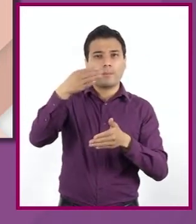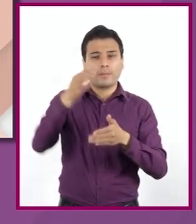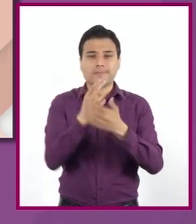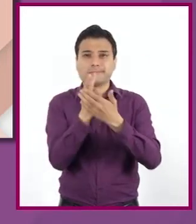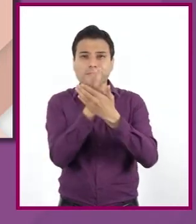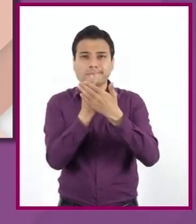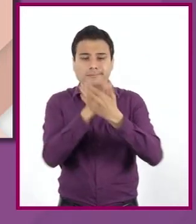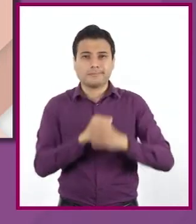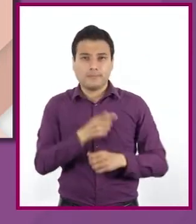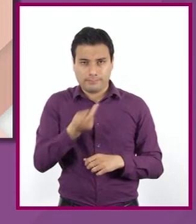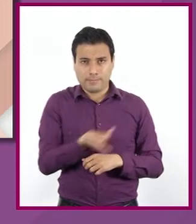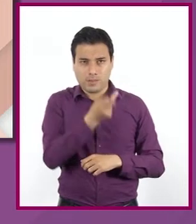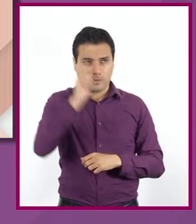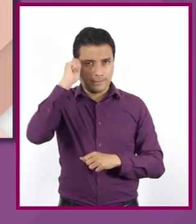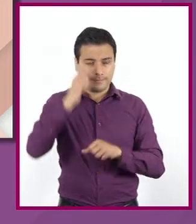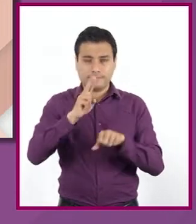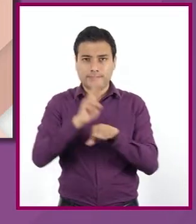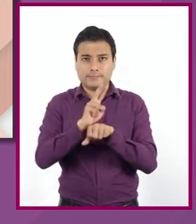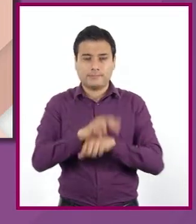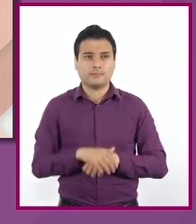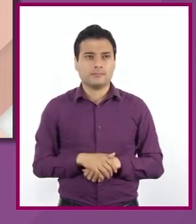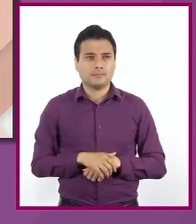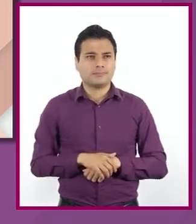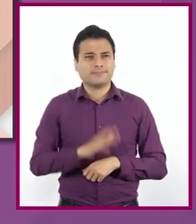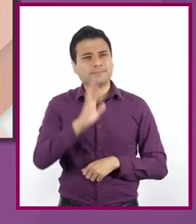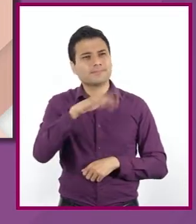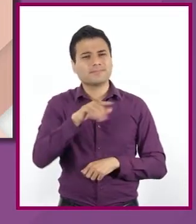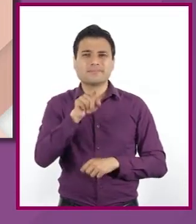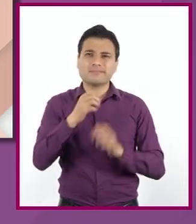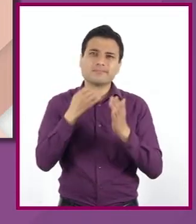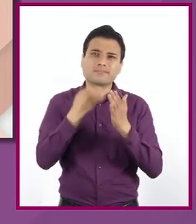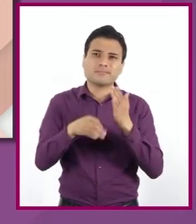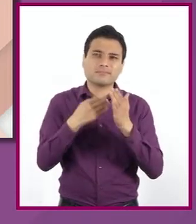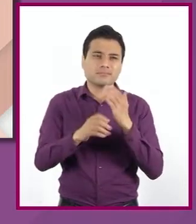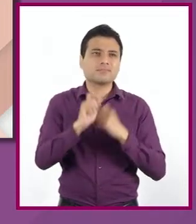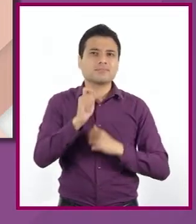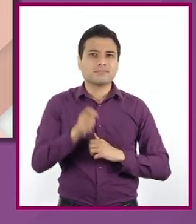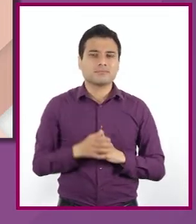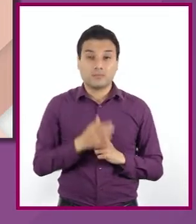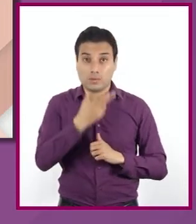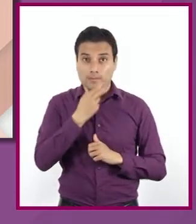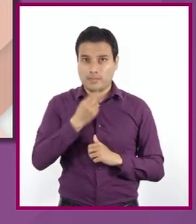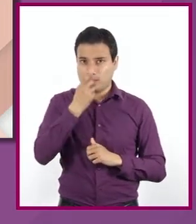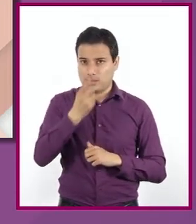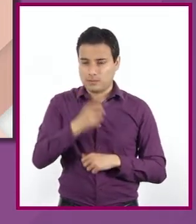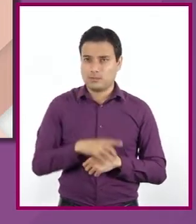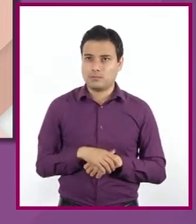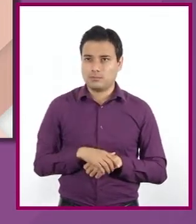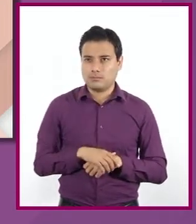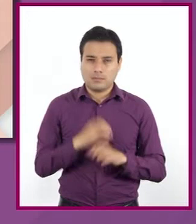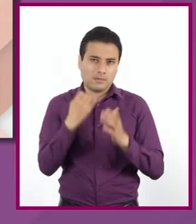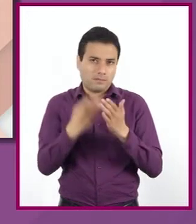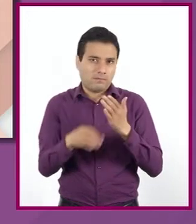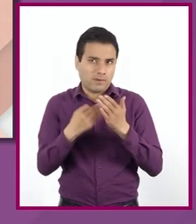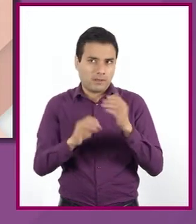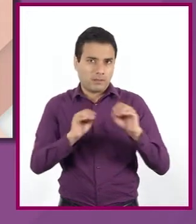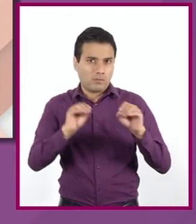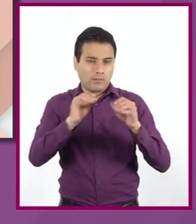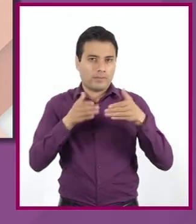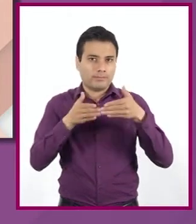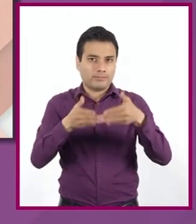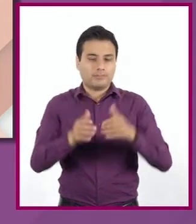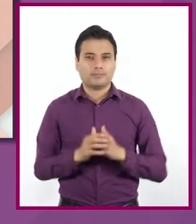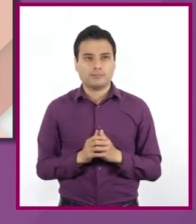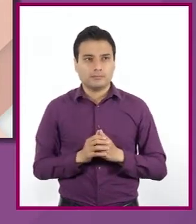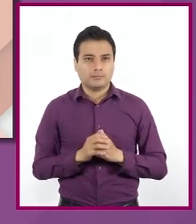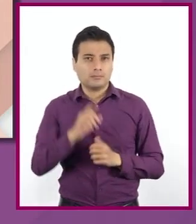Le pregunta al guardia, ¿qué es lo que le hace falta al barco? Y él responde, que navegar. Acto